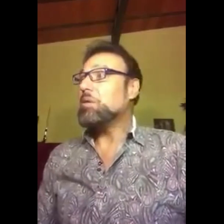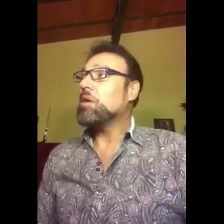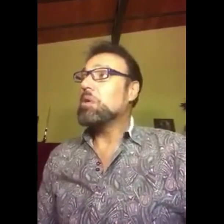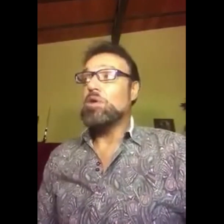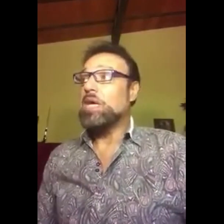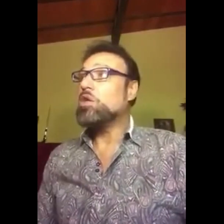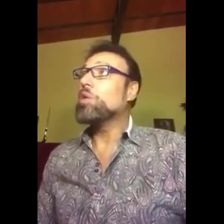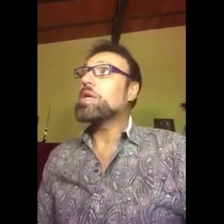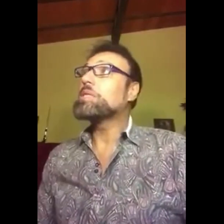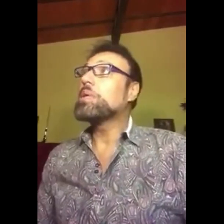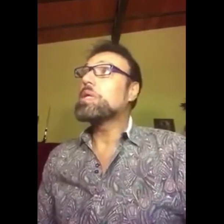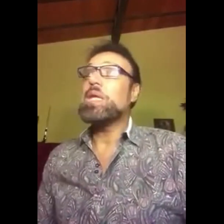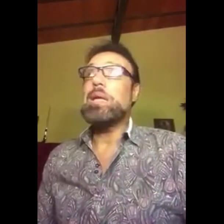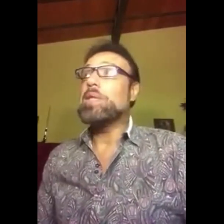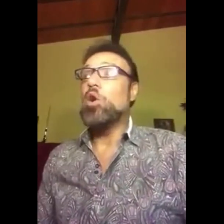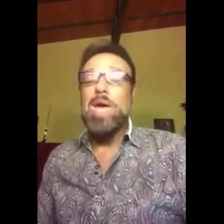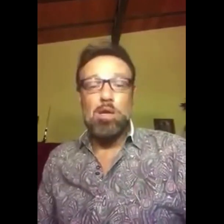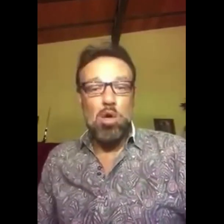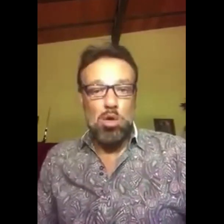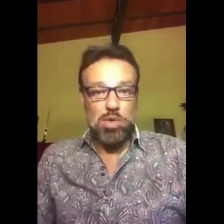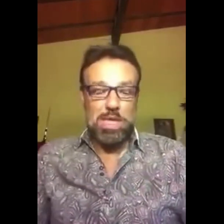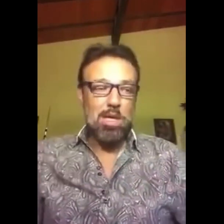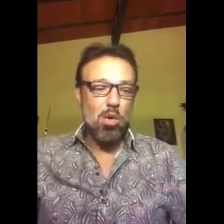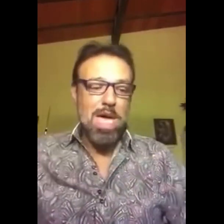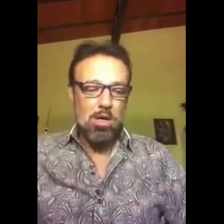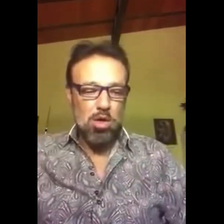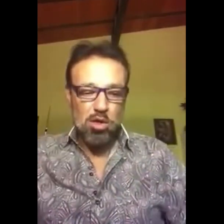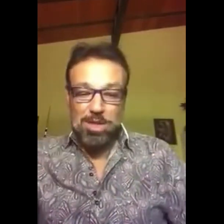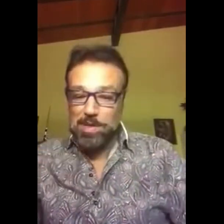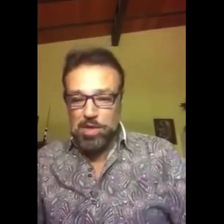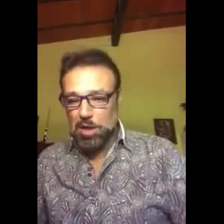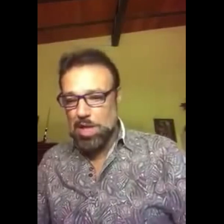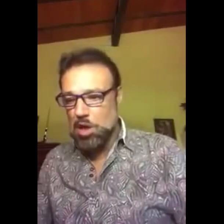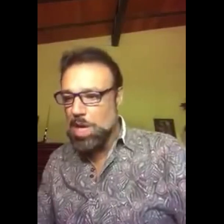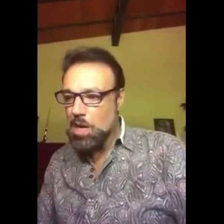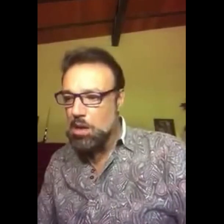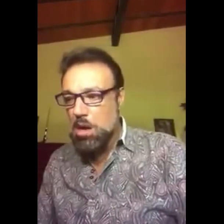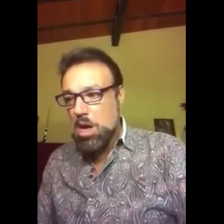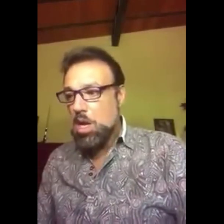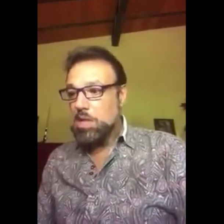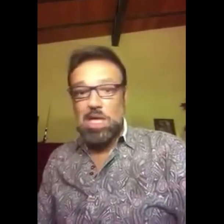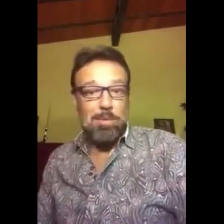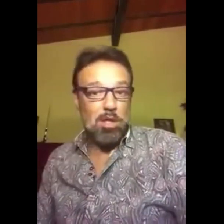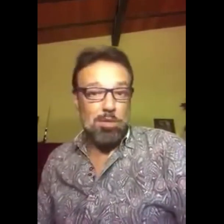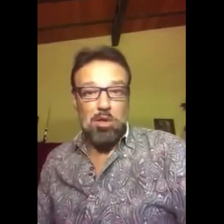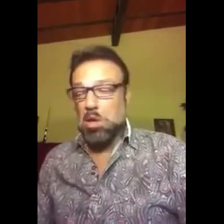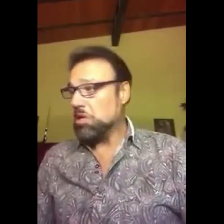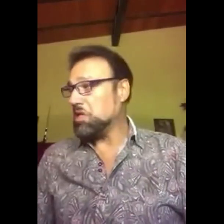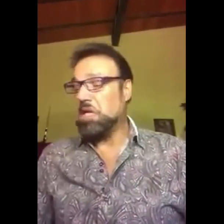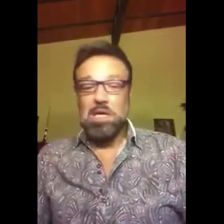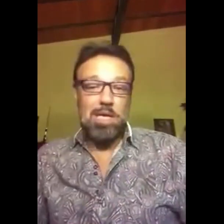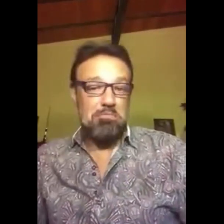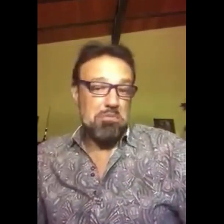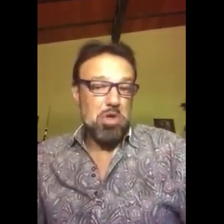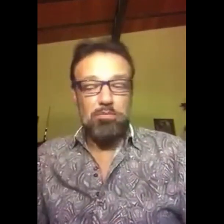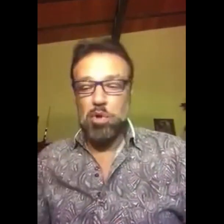Claro, ahí no sabía cómo. O sea, esto lo va a recibir directamente el gobierno, ¿sí? El gobierno y otra persona que no es del gobierno. Si querés, también te lo mando a vos. Haz